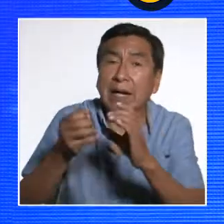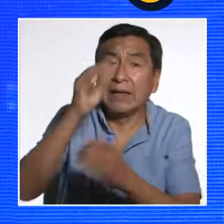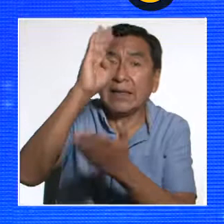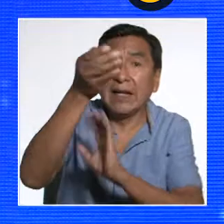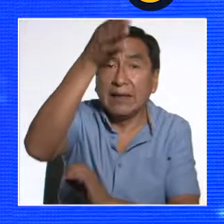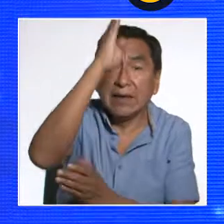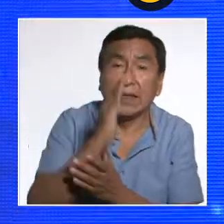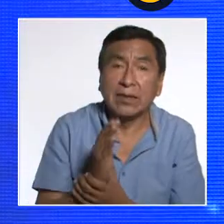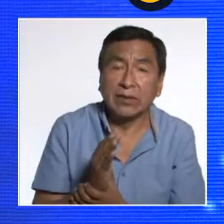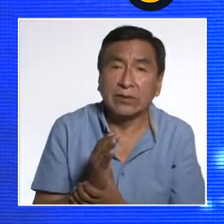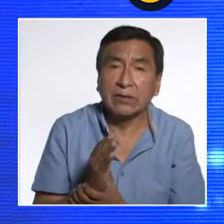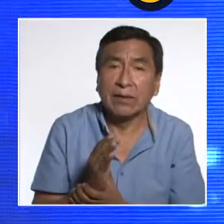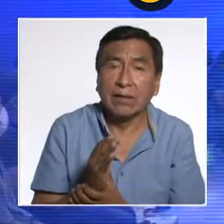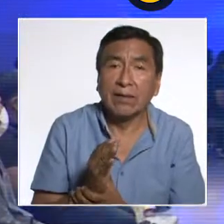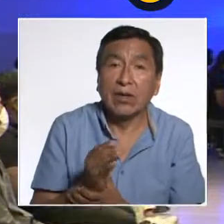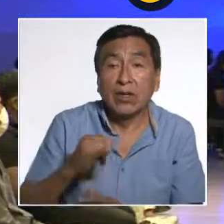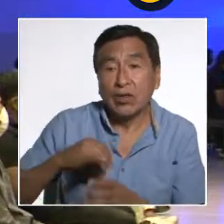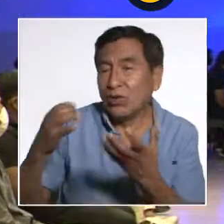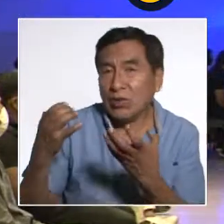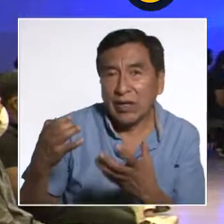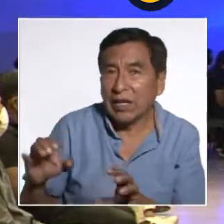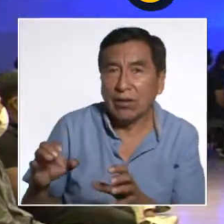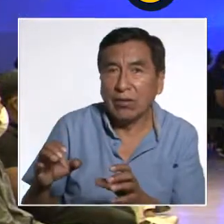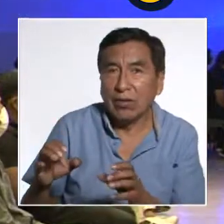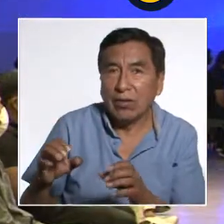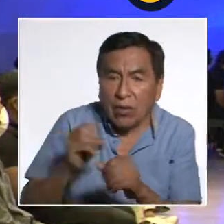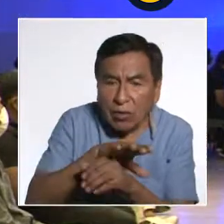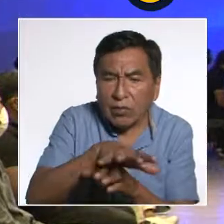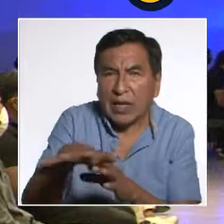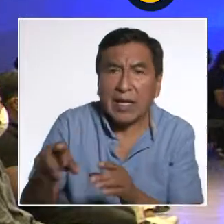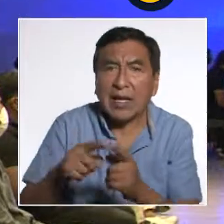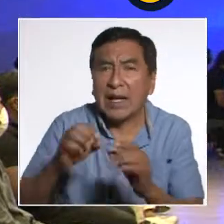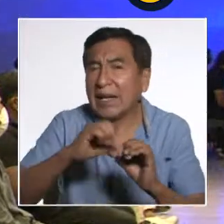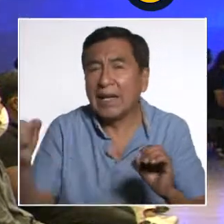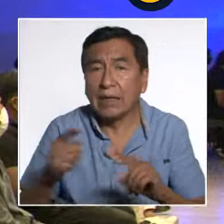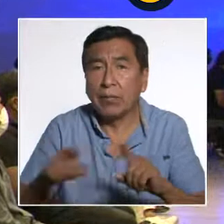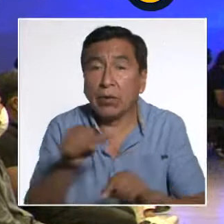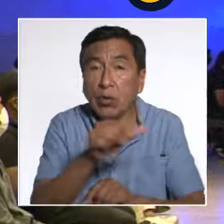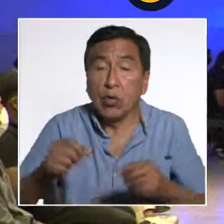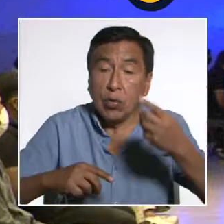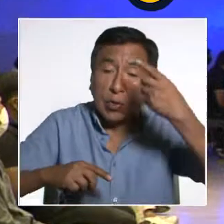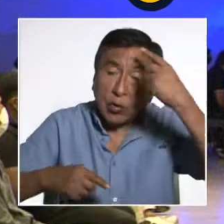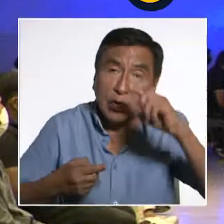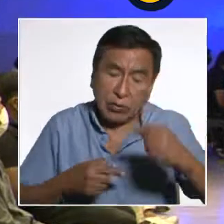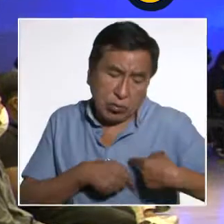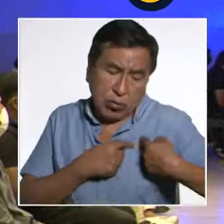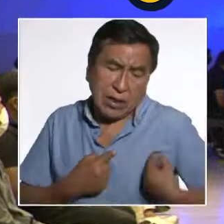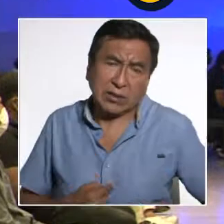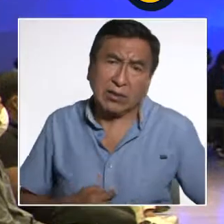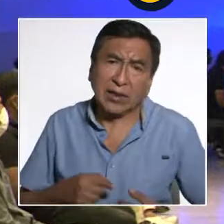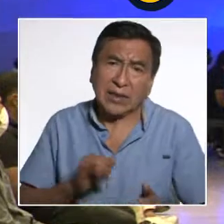Dios. Porque yo no quiero contaminar a nadie, pero un corazón herido va contaminando, va